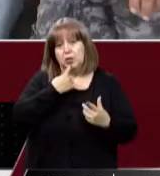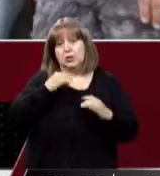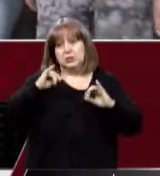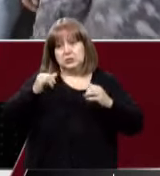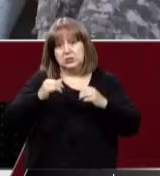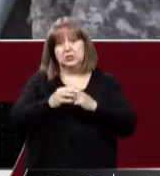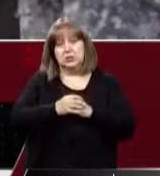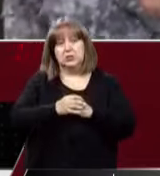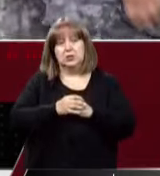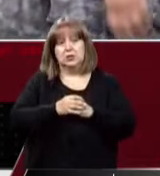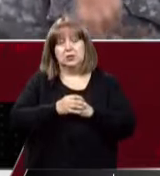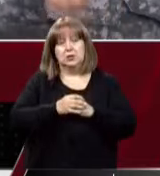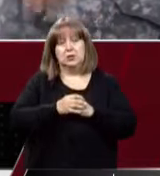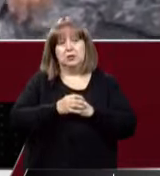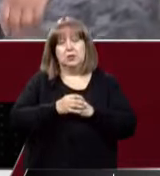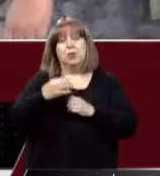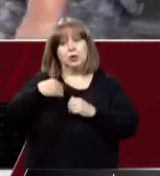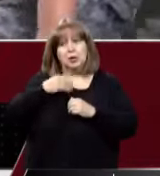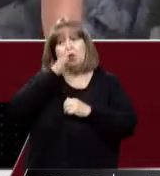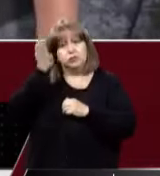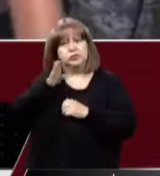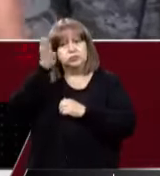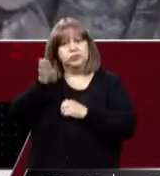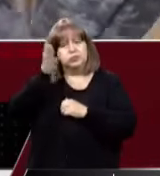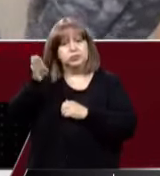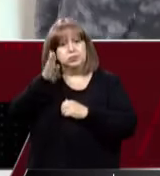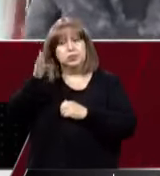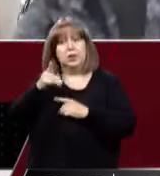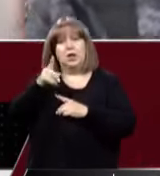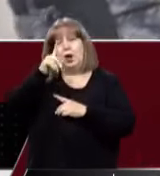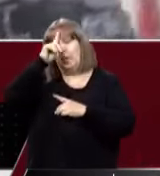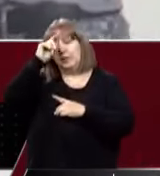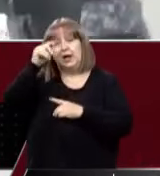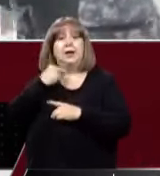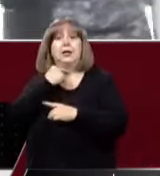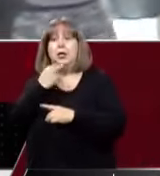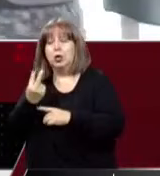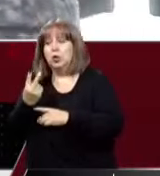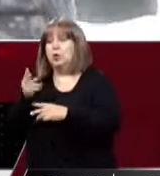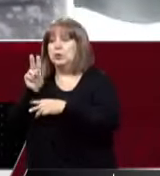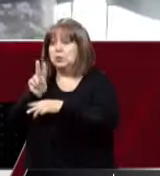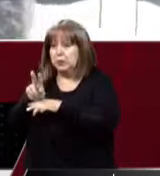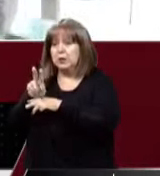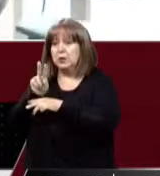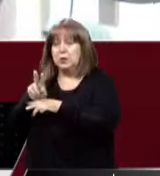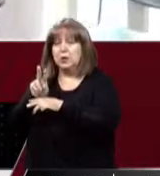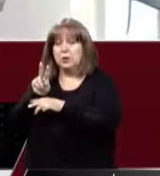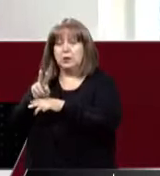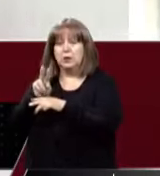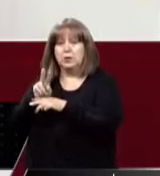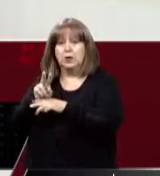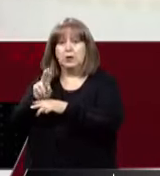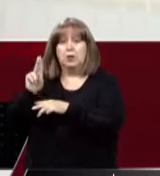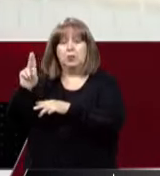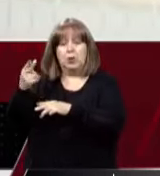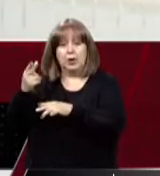ese tiempo que falleció todo en el hospital, estuve en estado de shock. Después que me pasó varios meses, sí